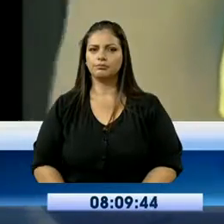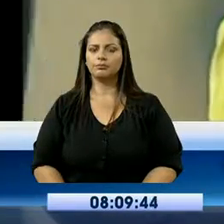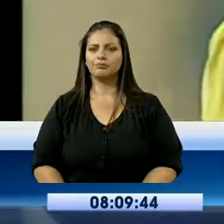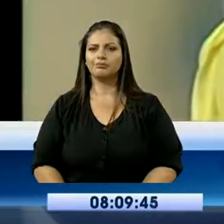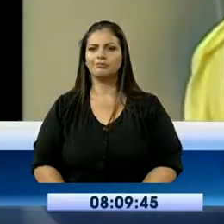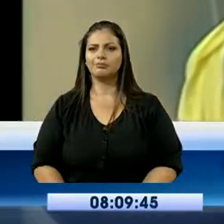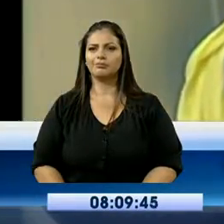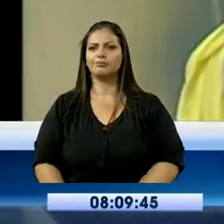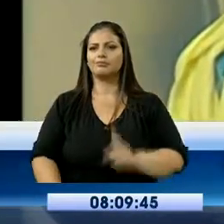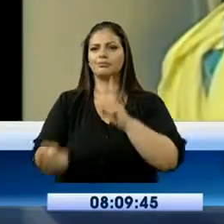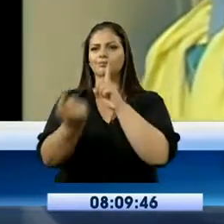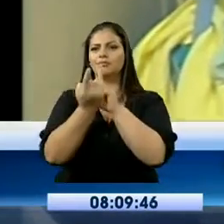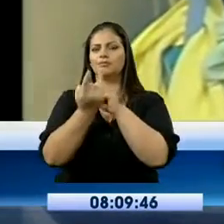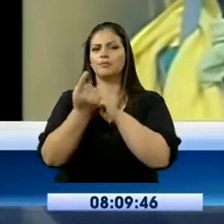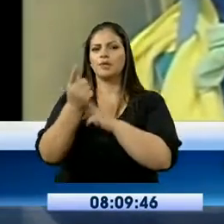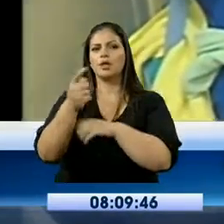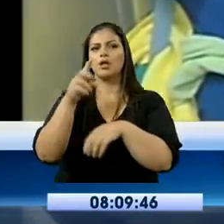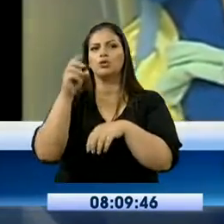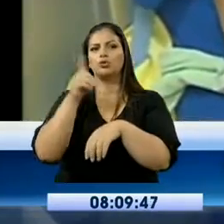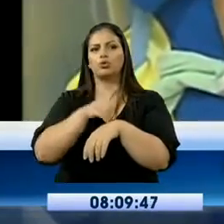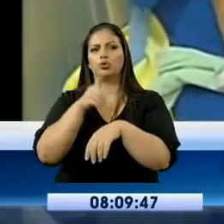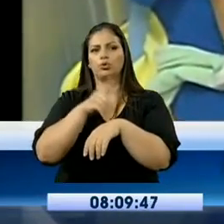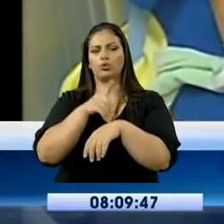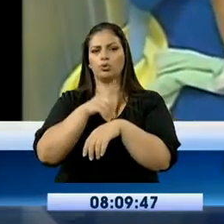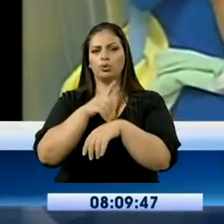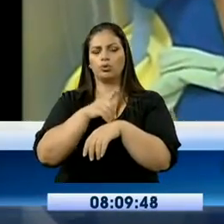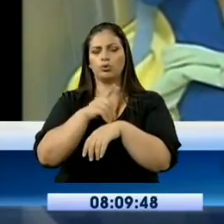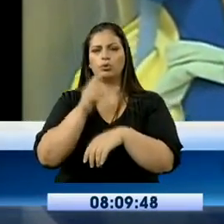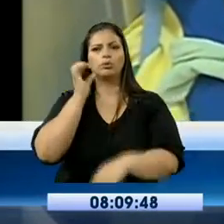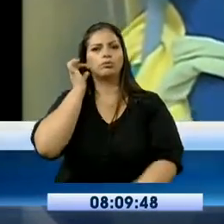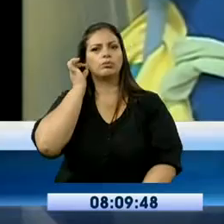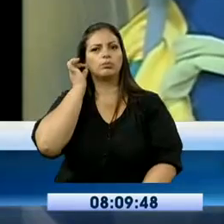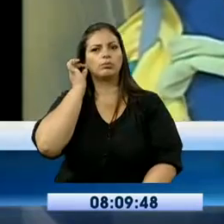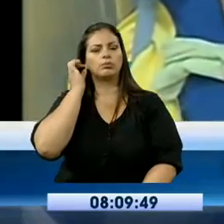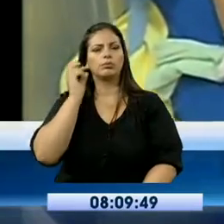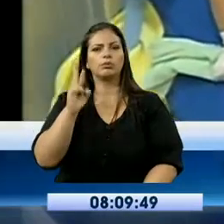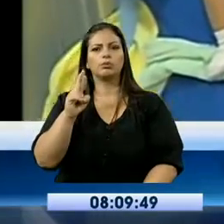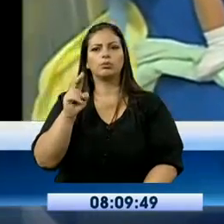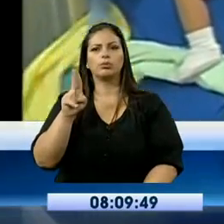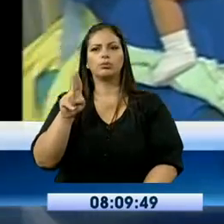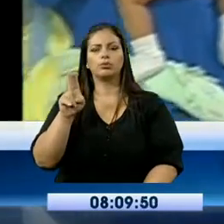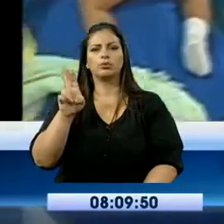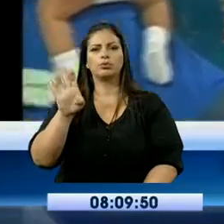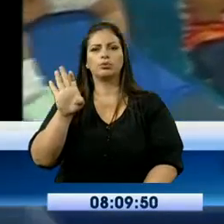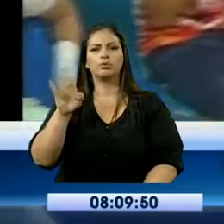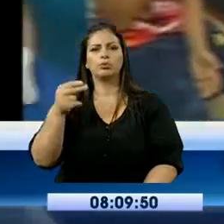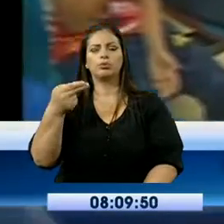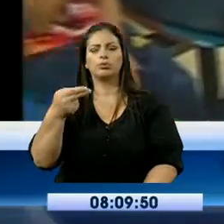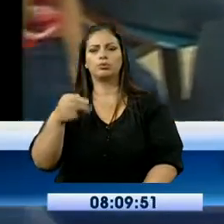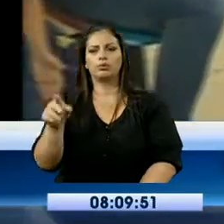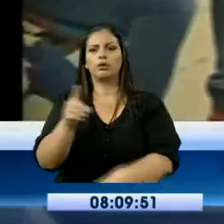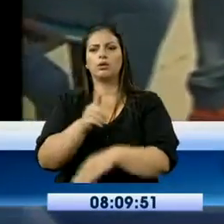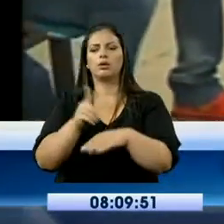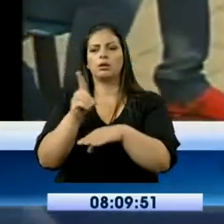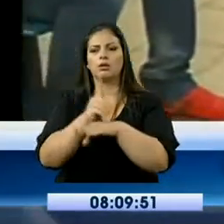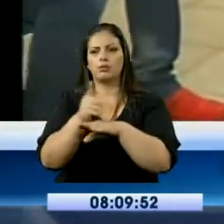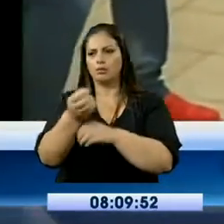directora del Distrito 1, Ruth Quintero. Directora, muy buenos días.